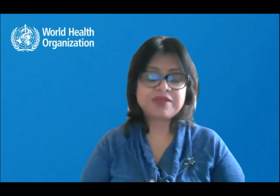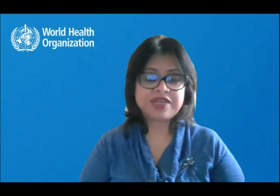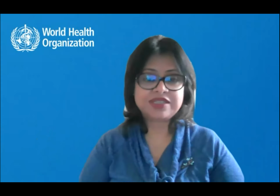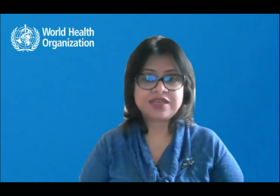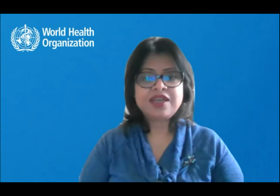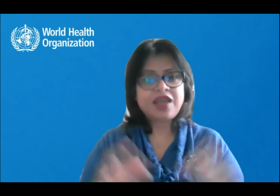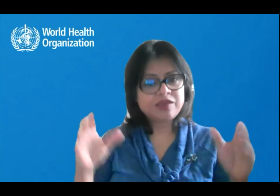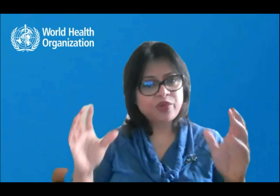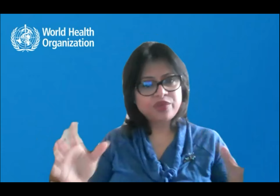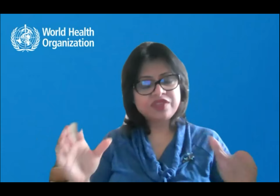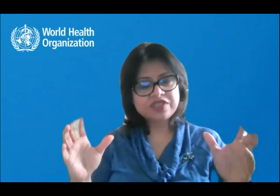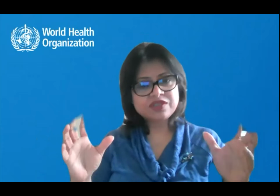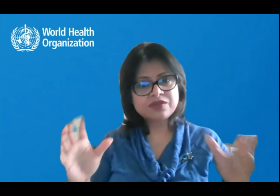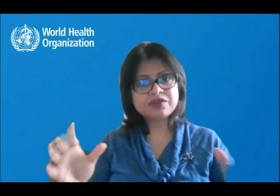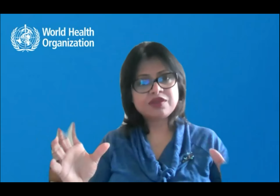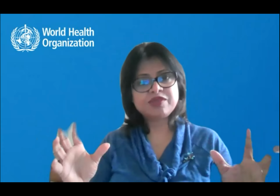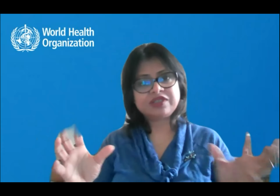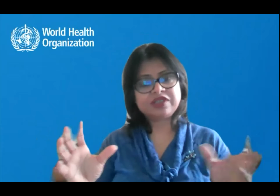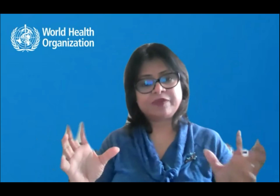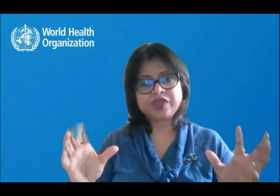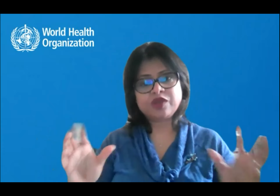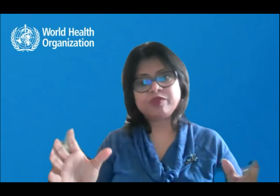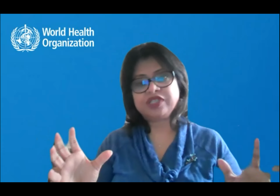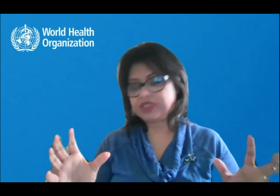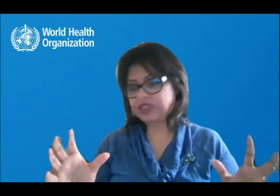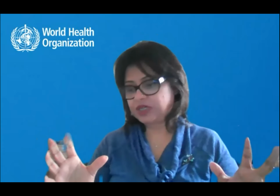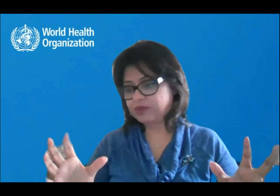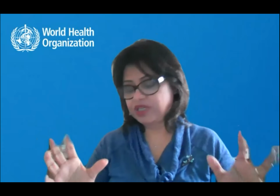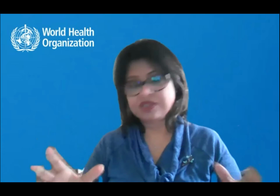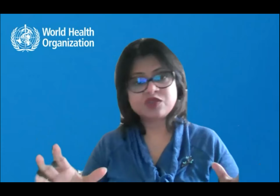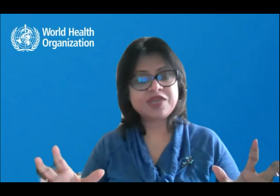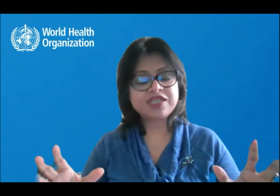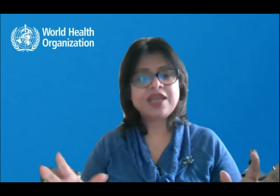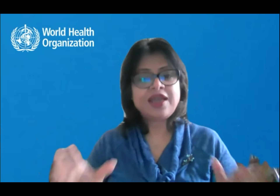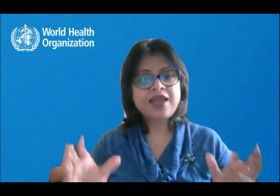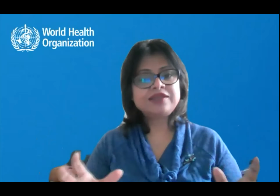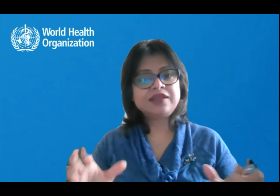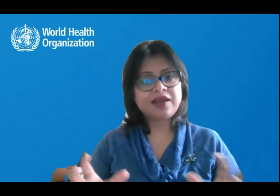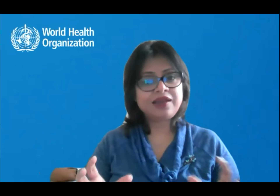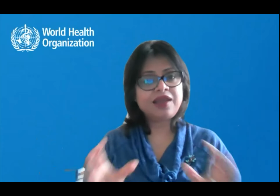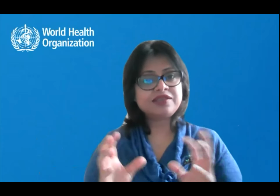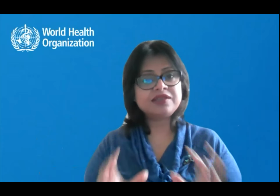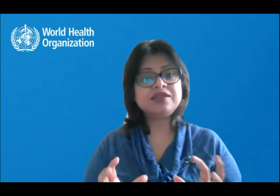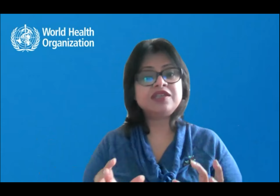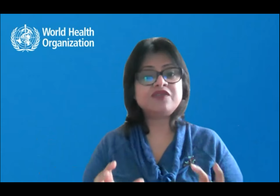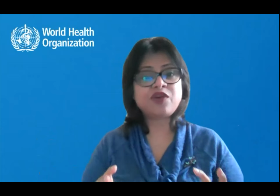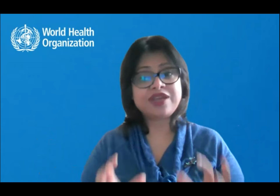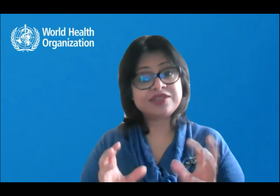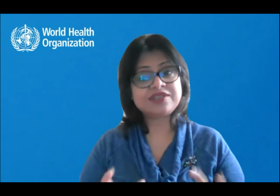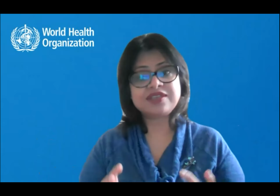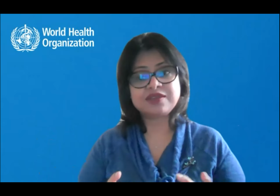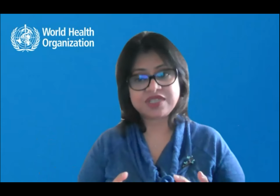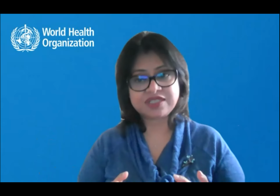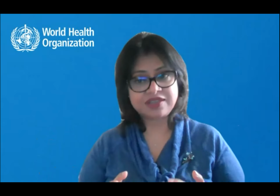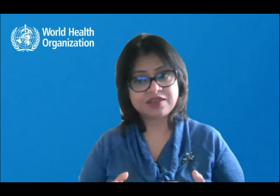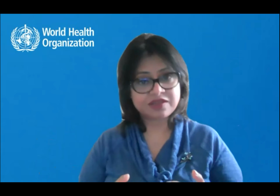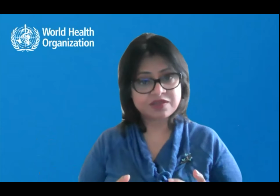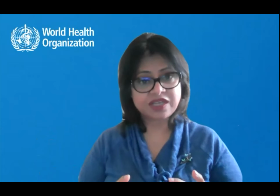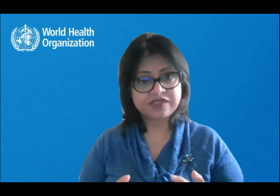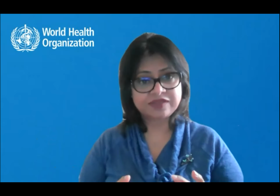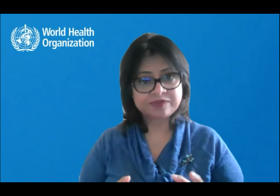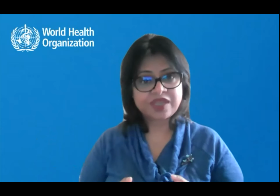ellos y, bueno, los países se han puesto de acuerdo a implementarlos. Y lo que hace este instrumento global es